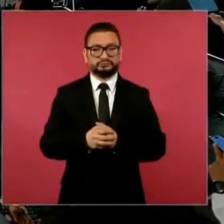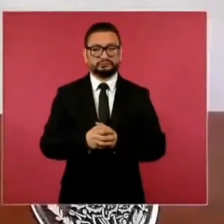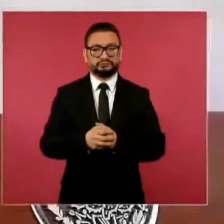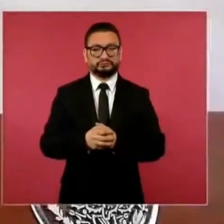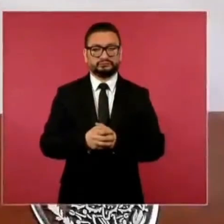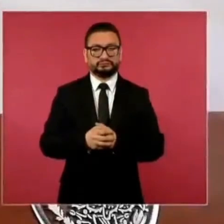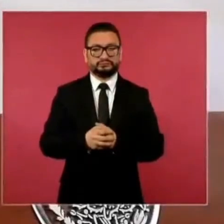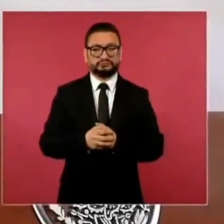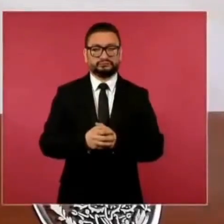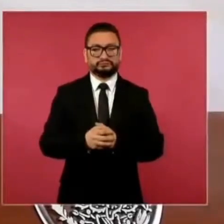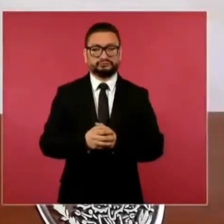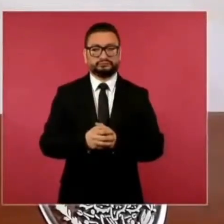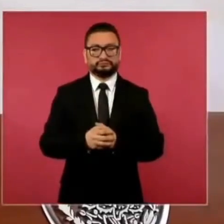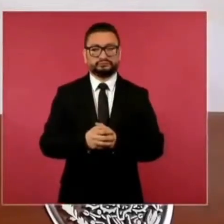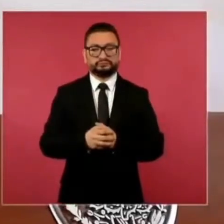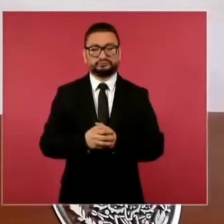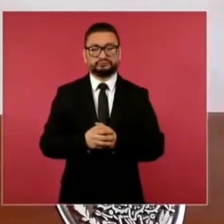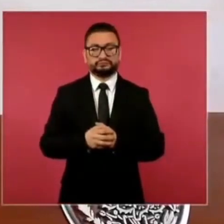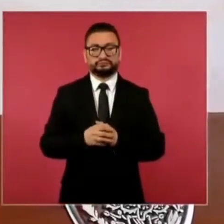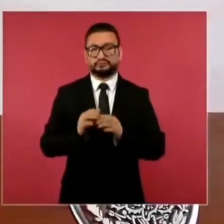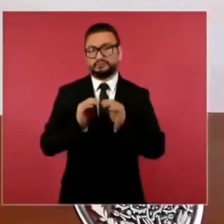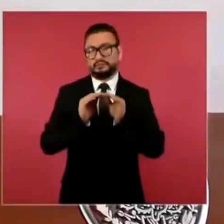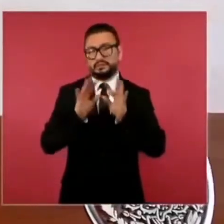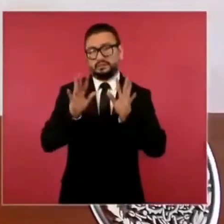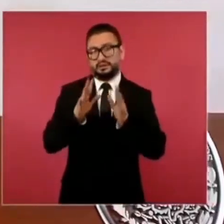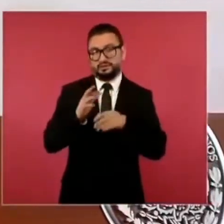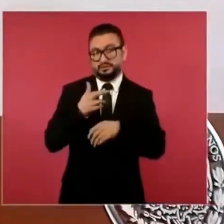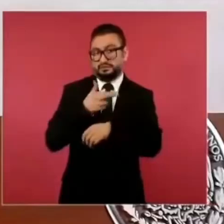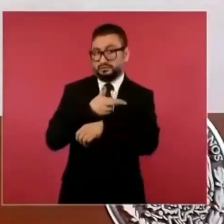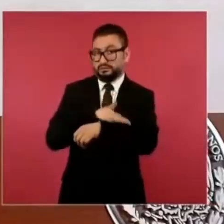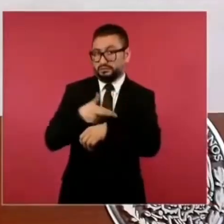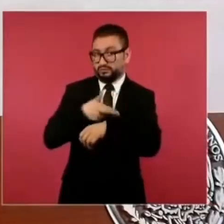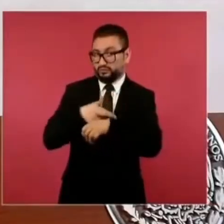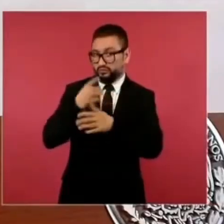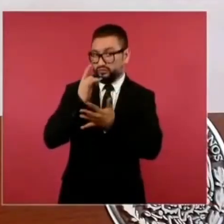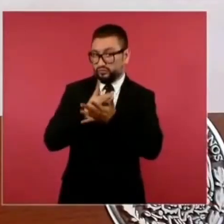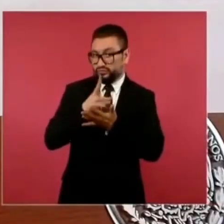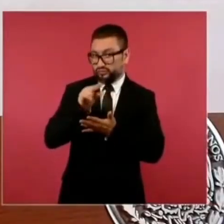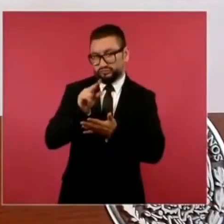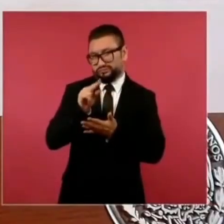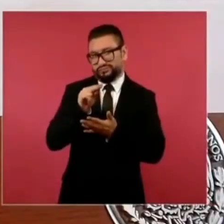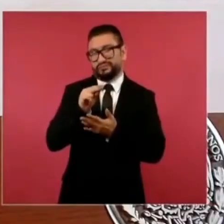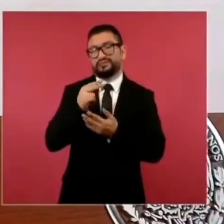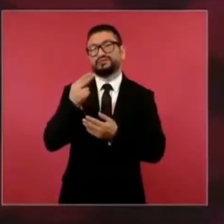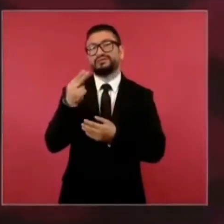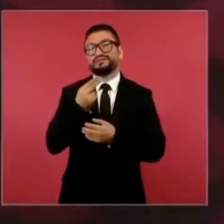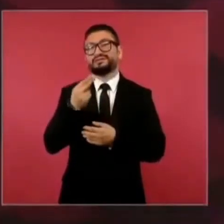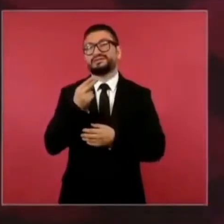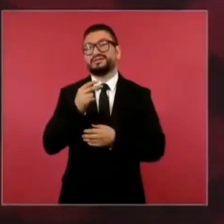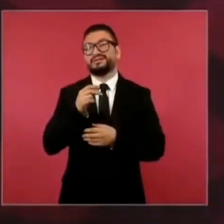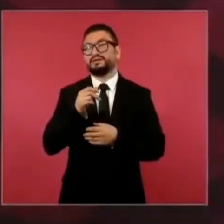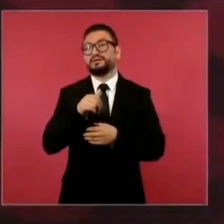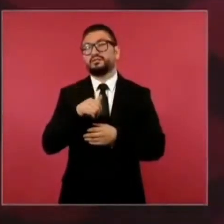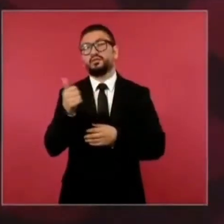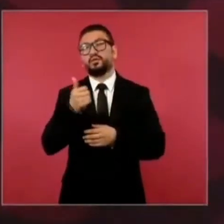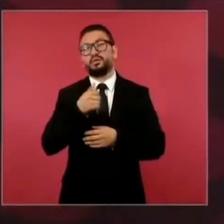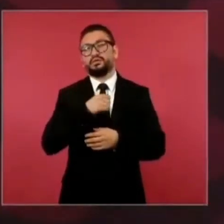Claro, no era nada más el trámite, era tener las agarraderas,